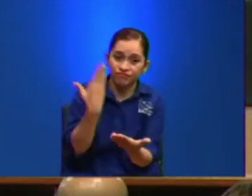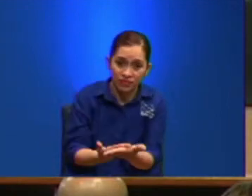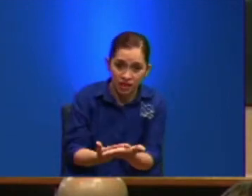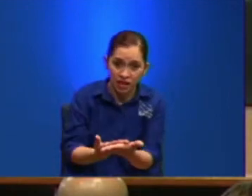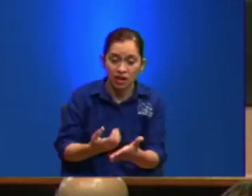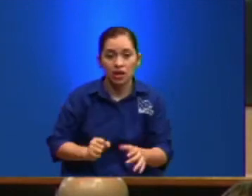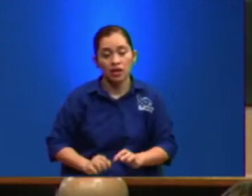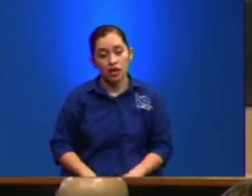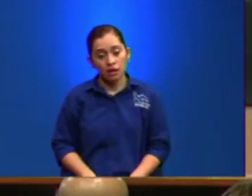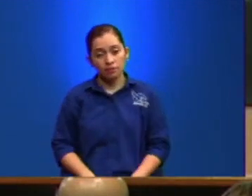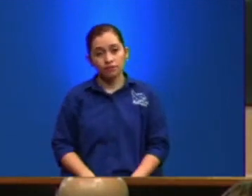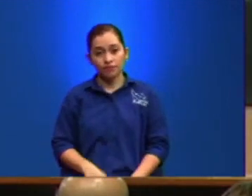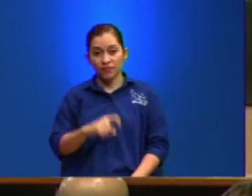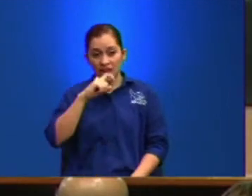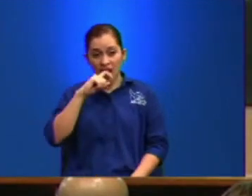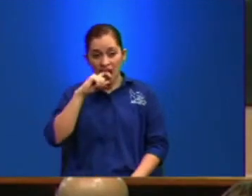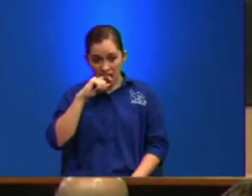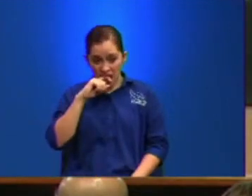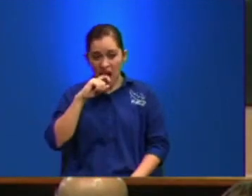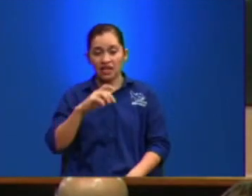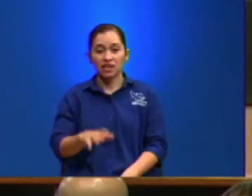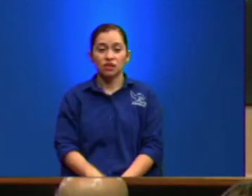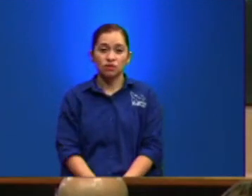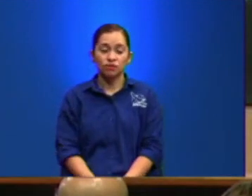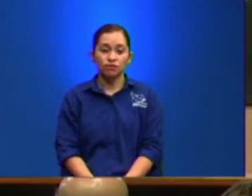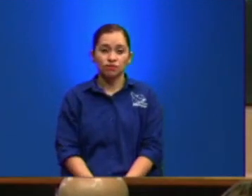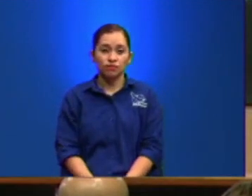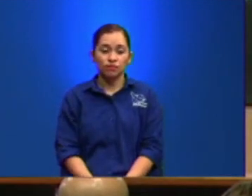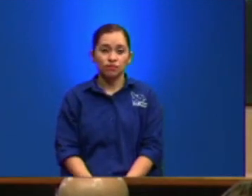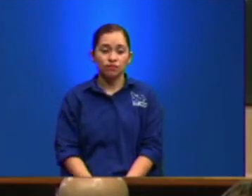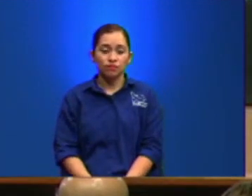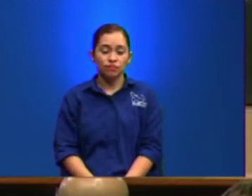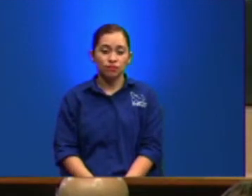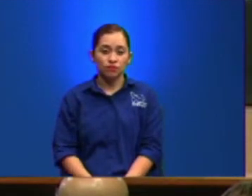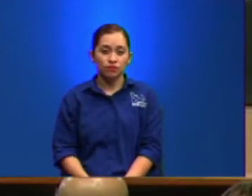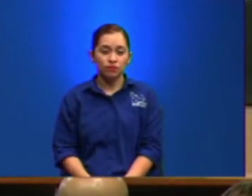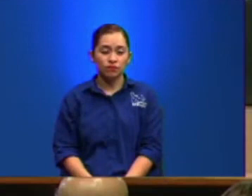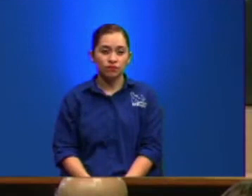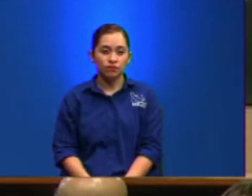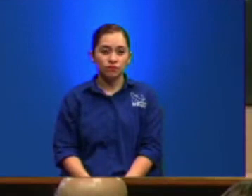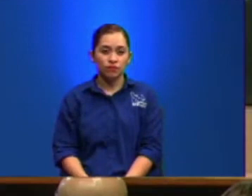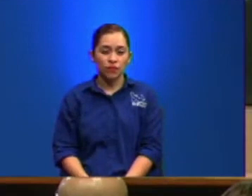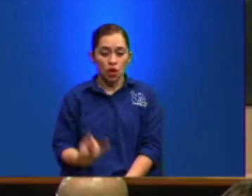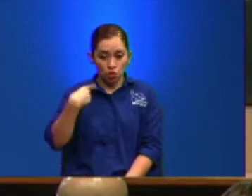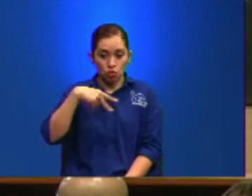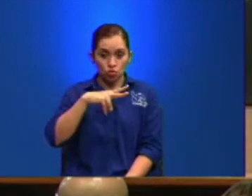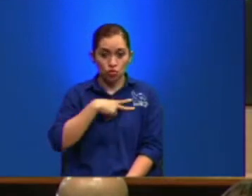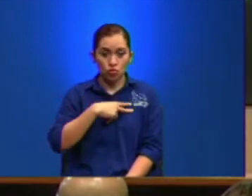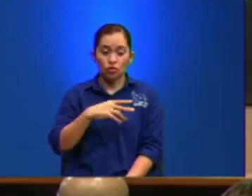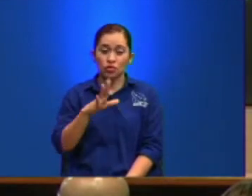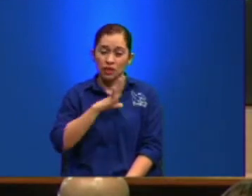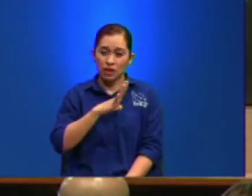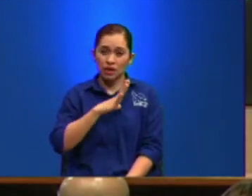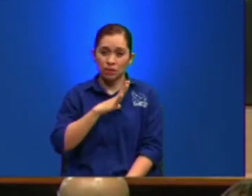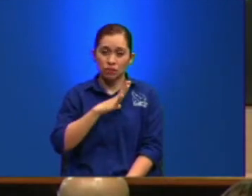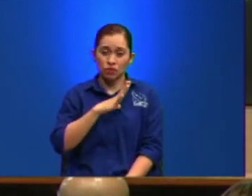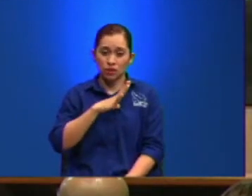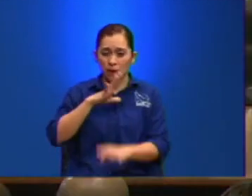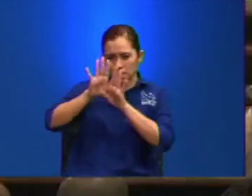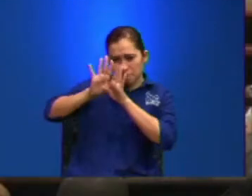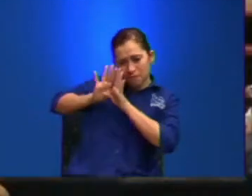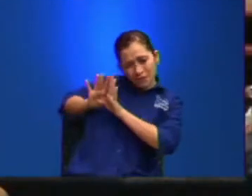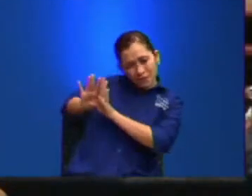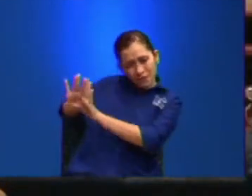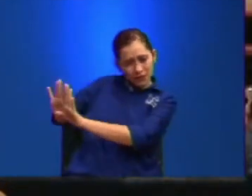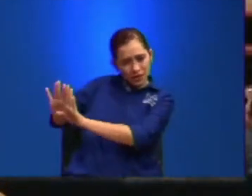es terrible y lo debemos de tener bien claro en nuestro corazón en nuestra mente para rechazarlo para pelear en contra de eso